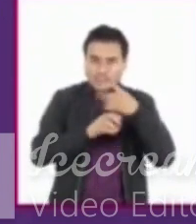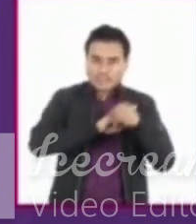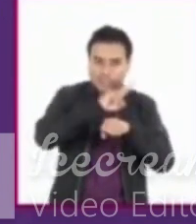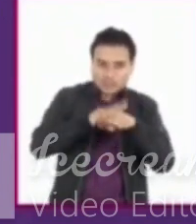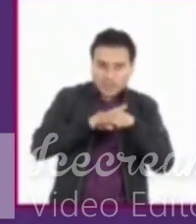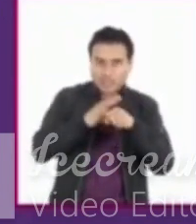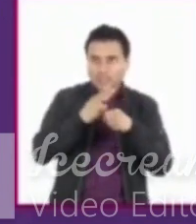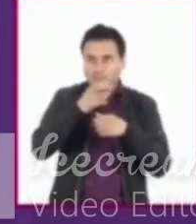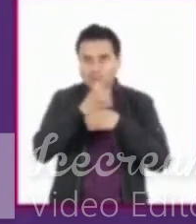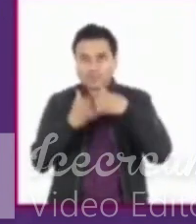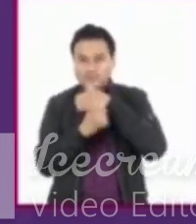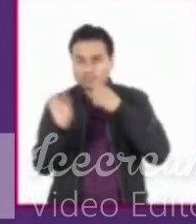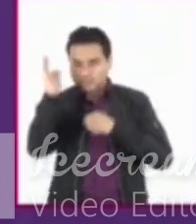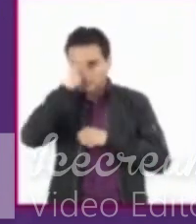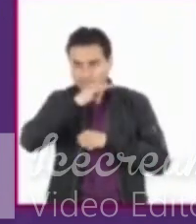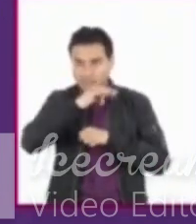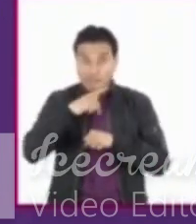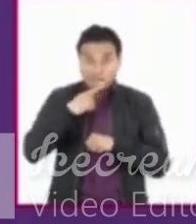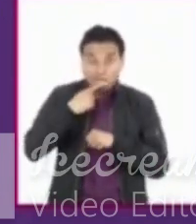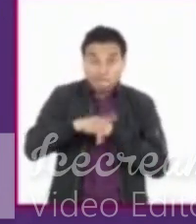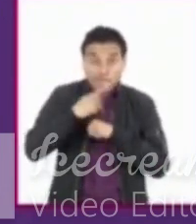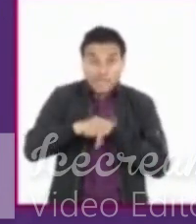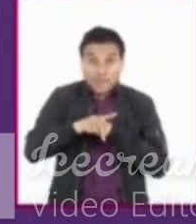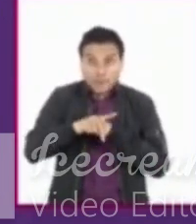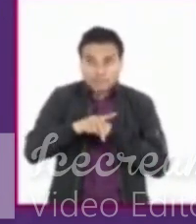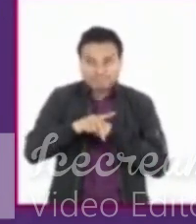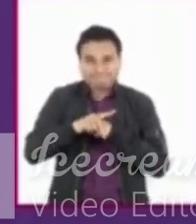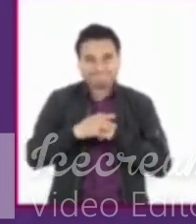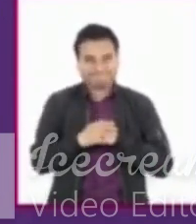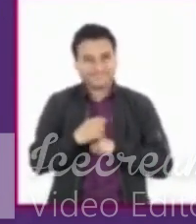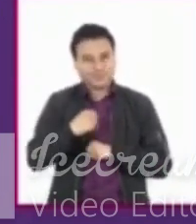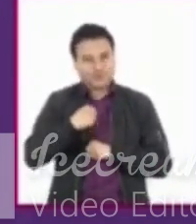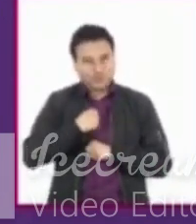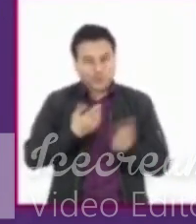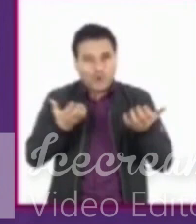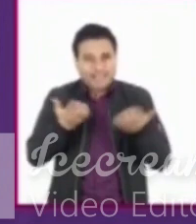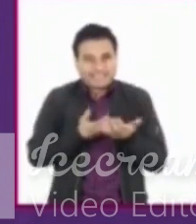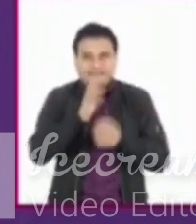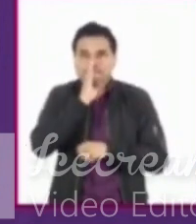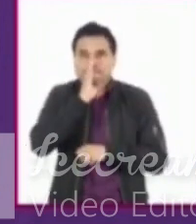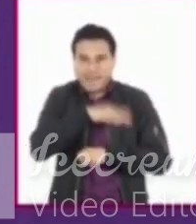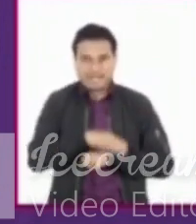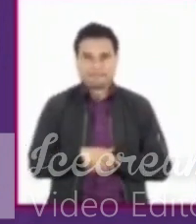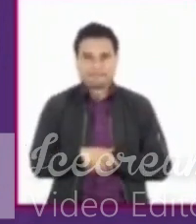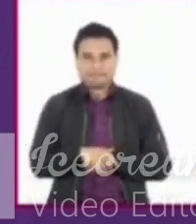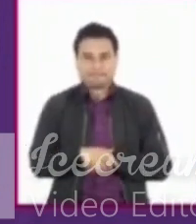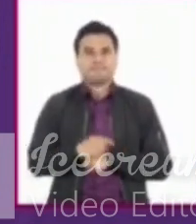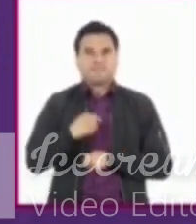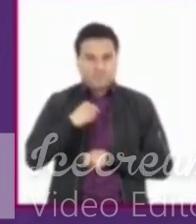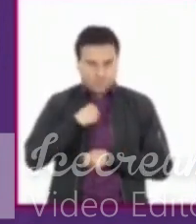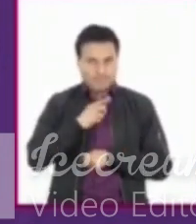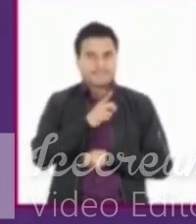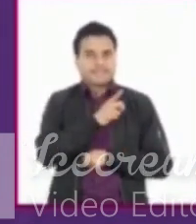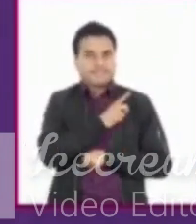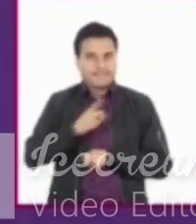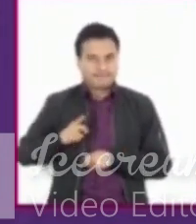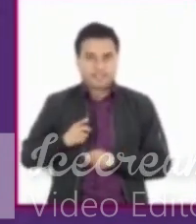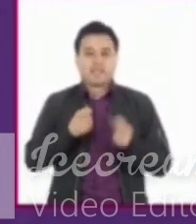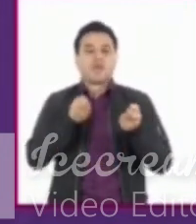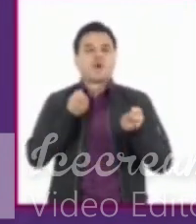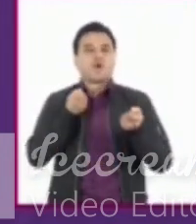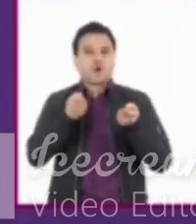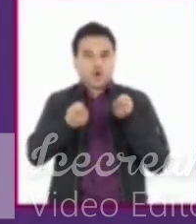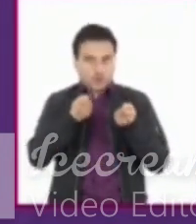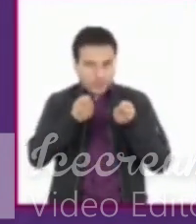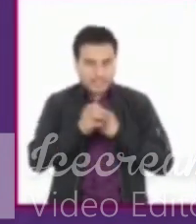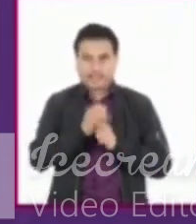origen. En cambio, su impacto puede disminuir por el uso moderado en la interacción con el ambiente